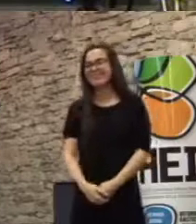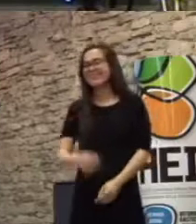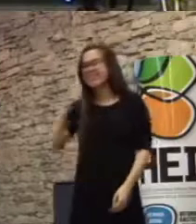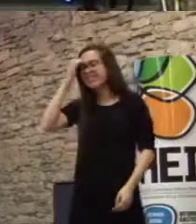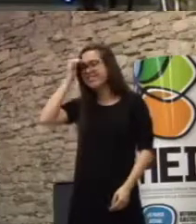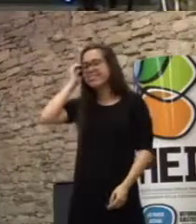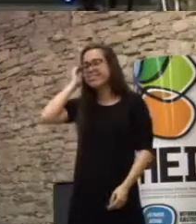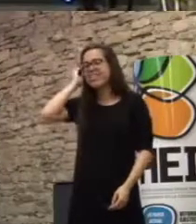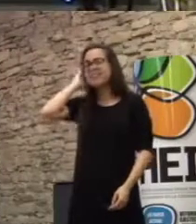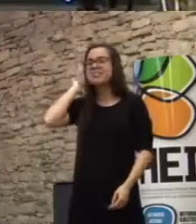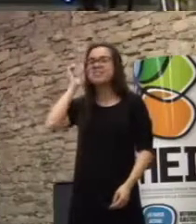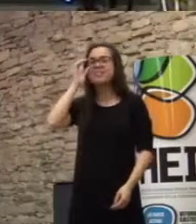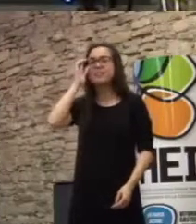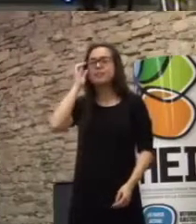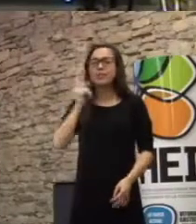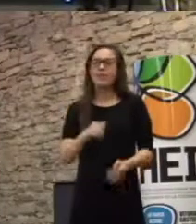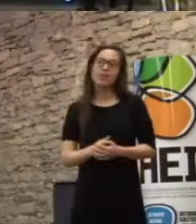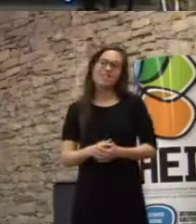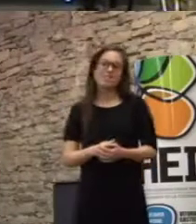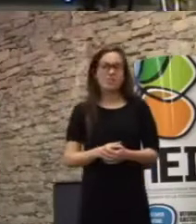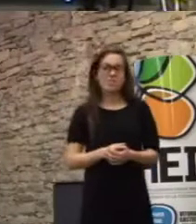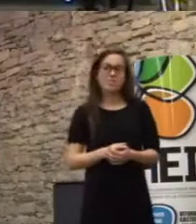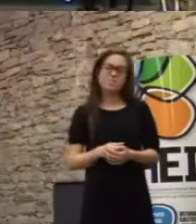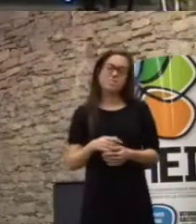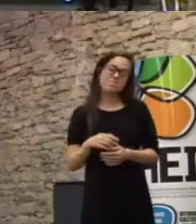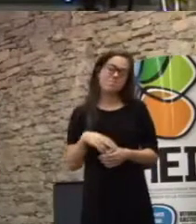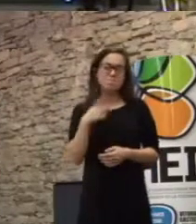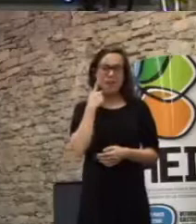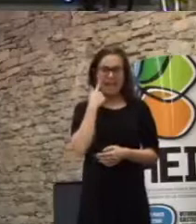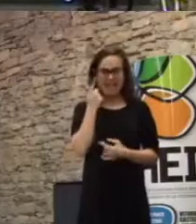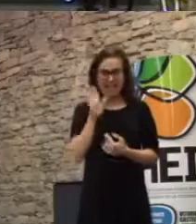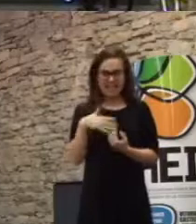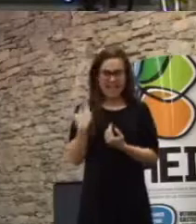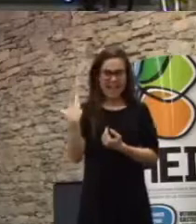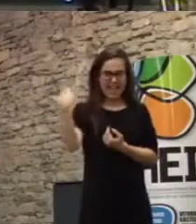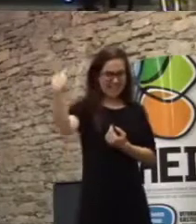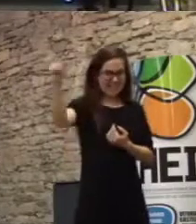o puedo decir venga sal y espérame